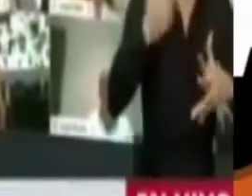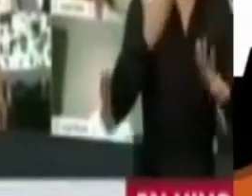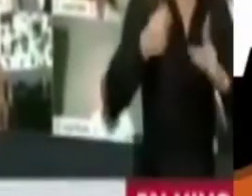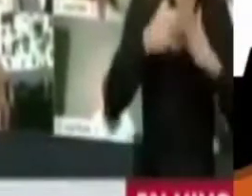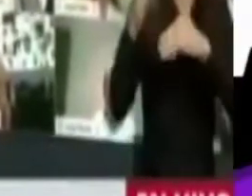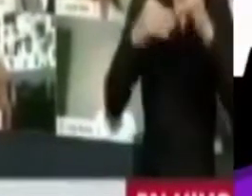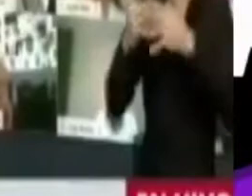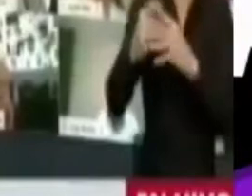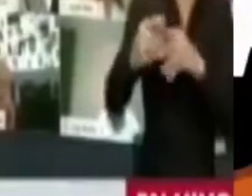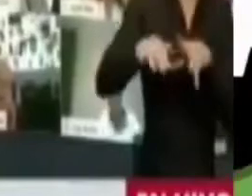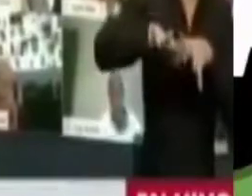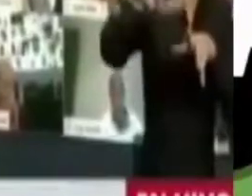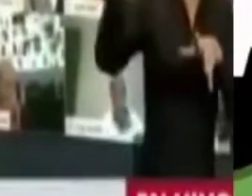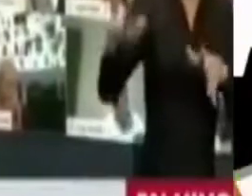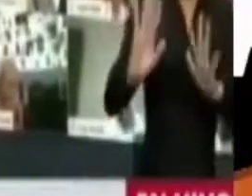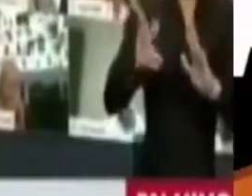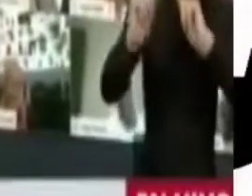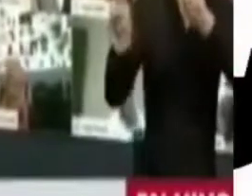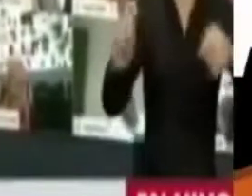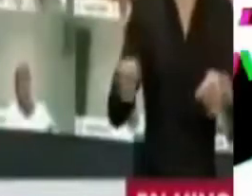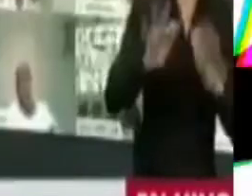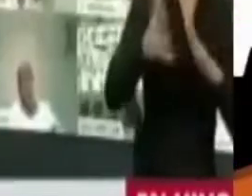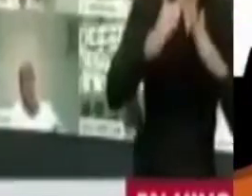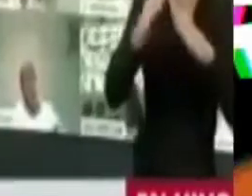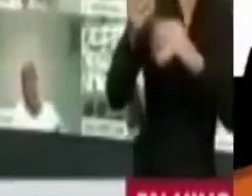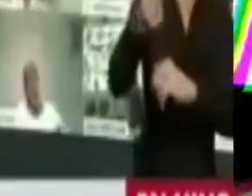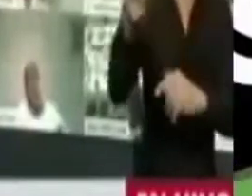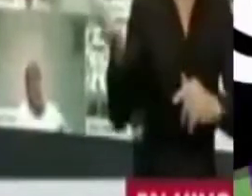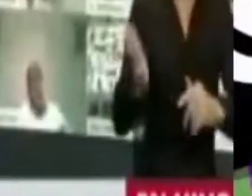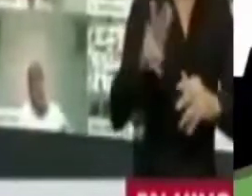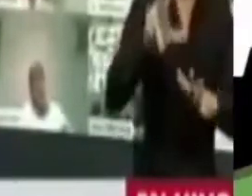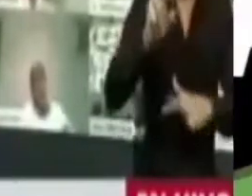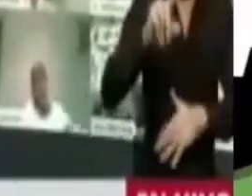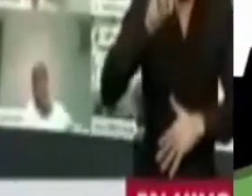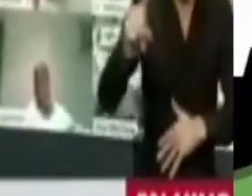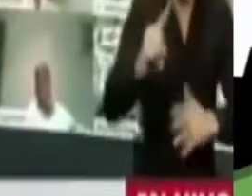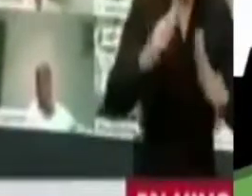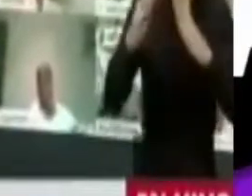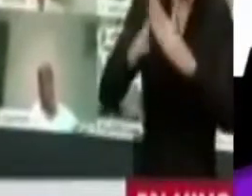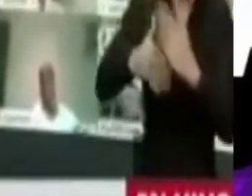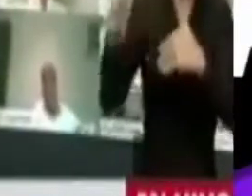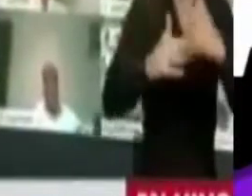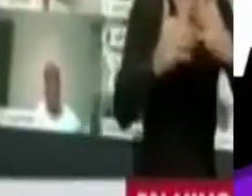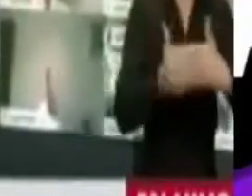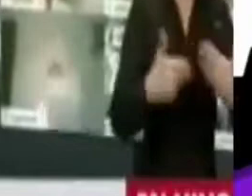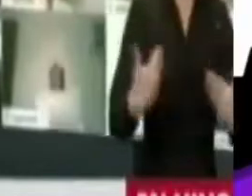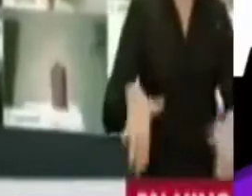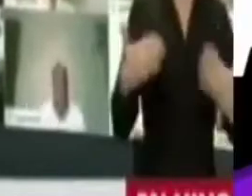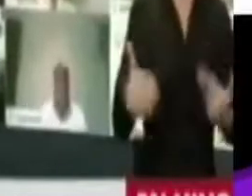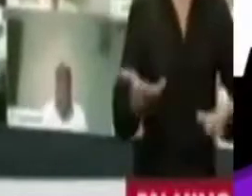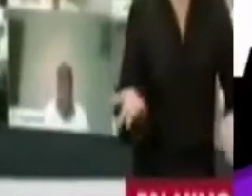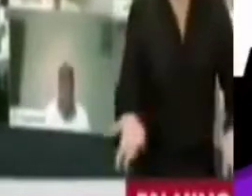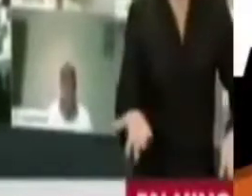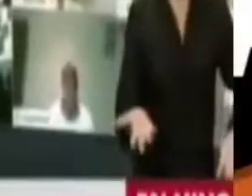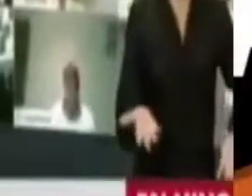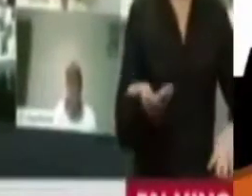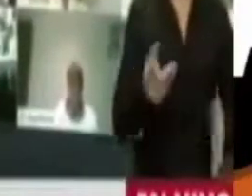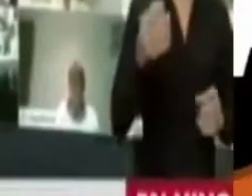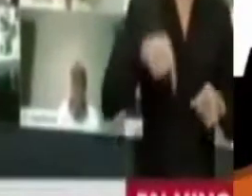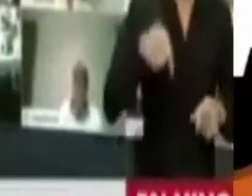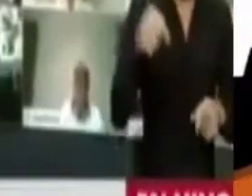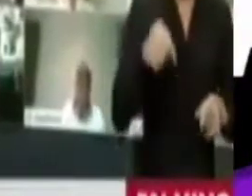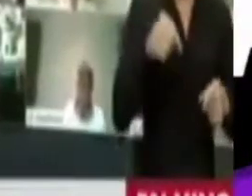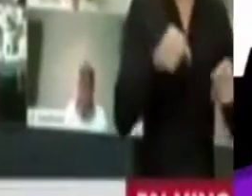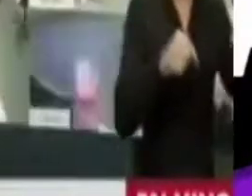que eran algo de 11 mil millones y 500 mil, una cosa así, eso representaban para nosotros algo así